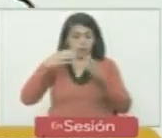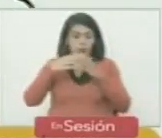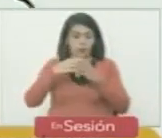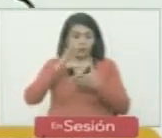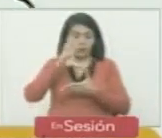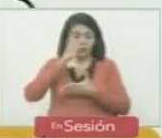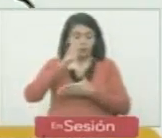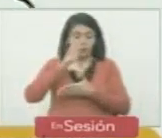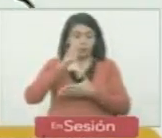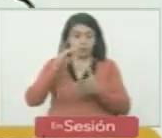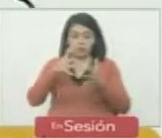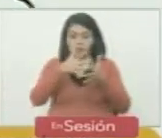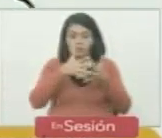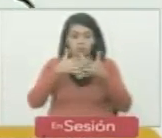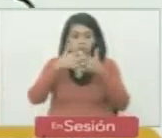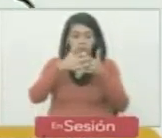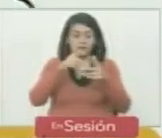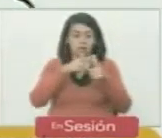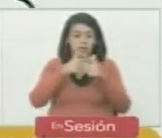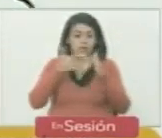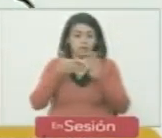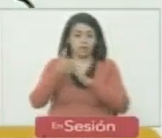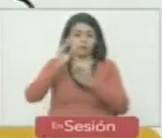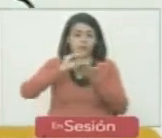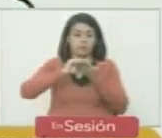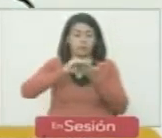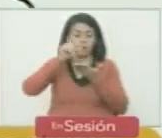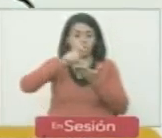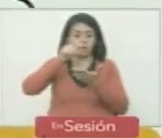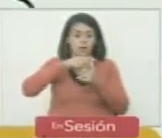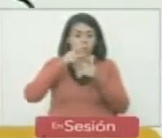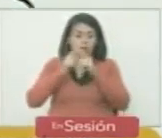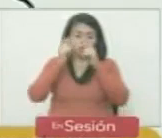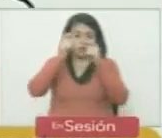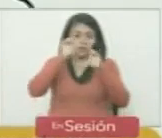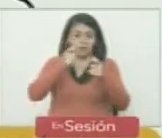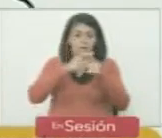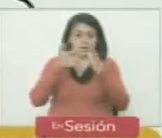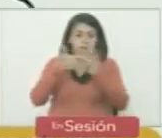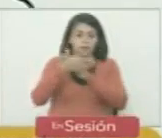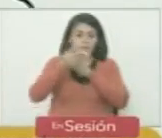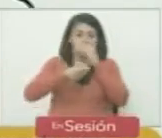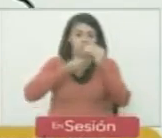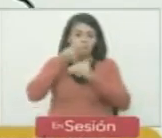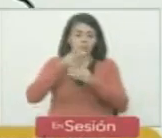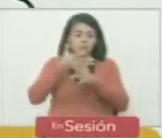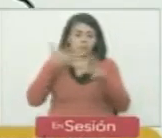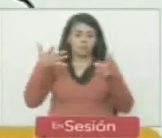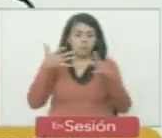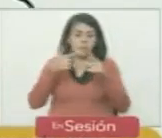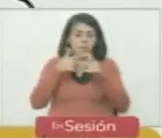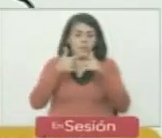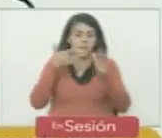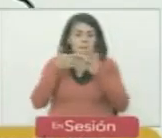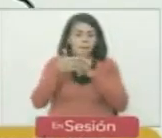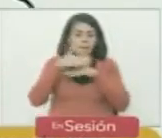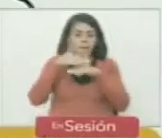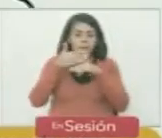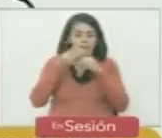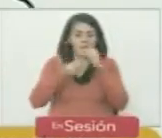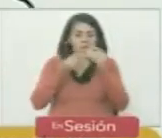las Américas en los Estados Unidos, y requerían posicionar un hecho de tal contundencia